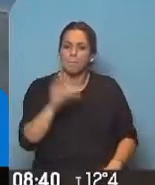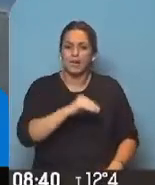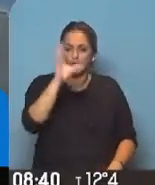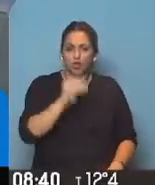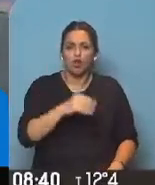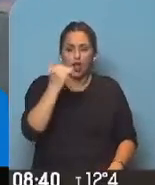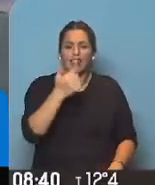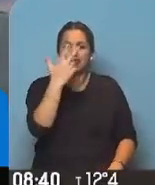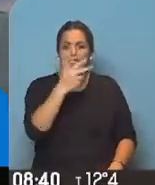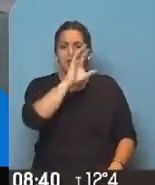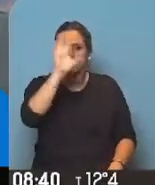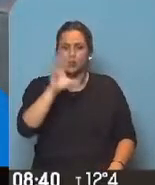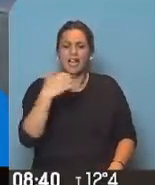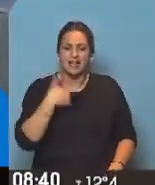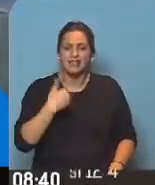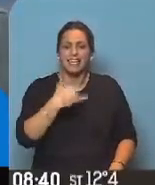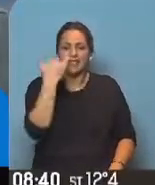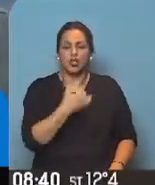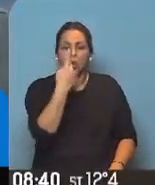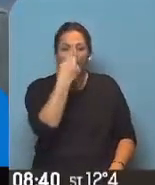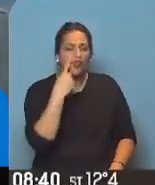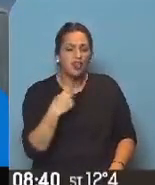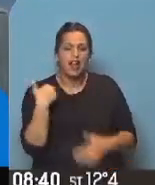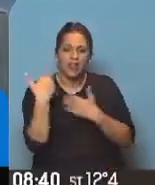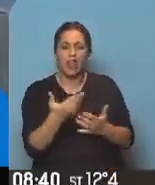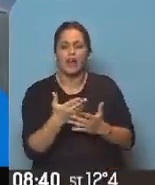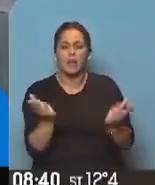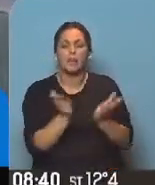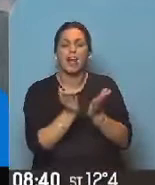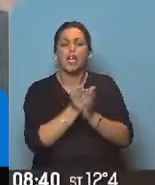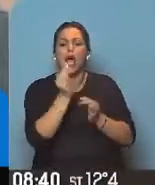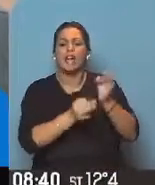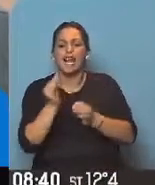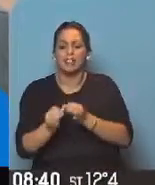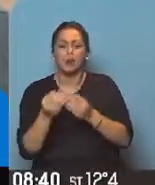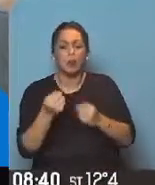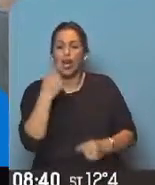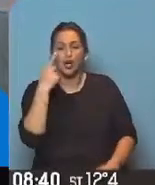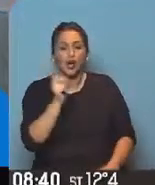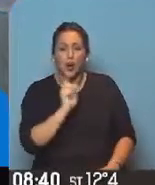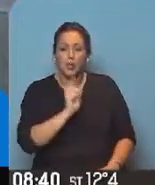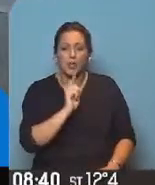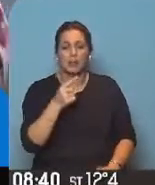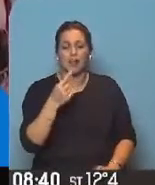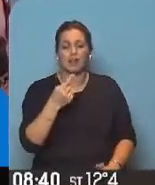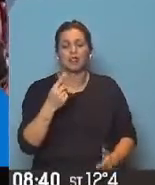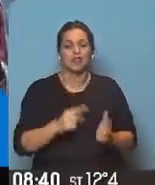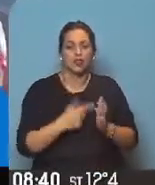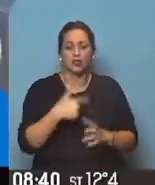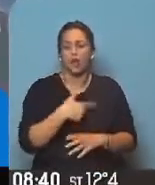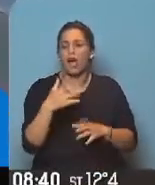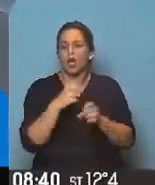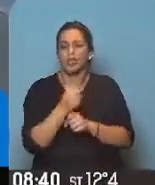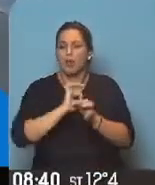tres provincias argentina es que tienen un día dedicado para hacerse estudios porque no viven en una gran ciudad porque no se toman el colectivo y están al toque del